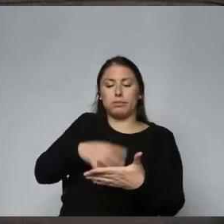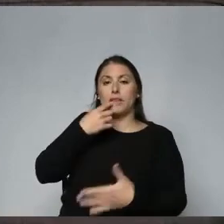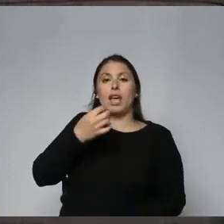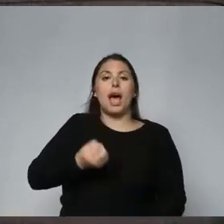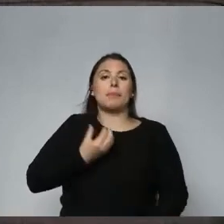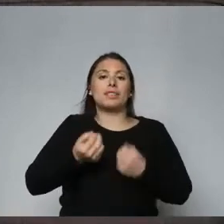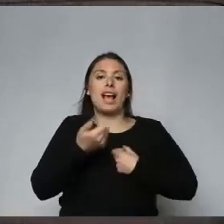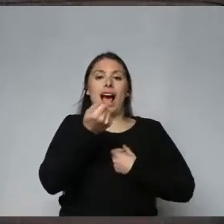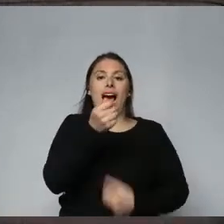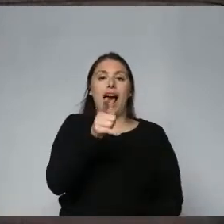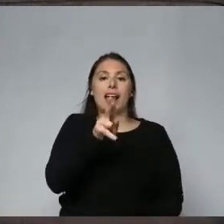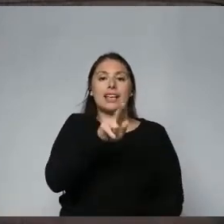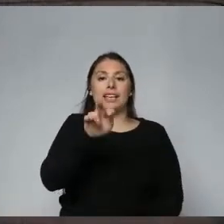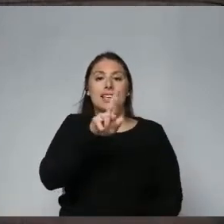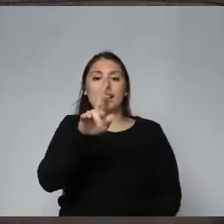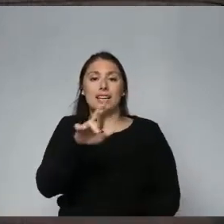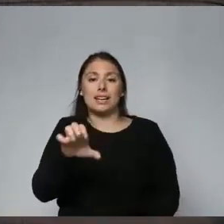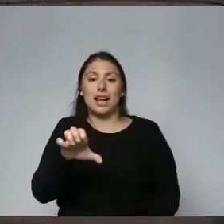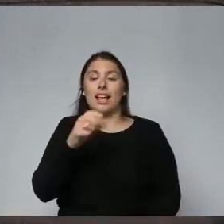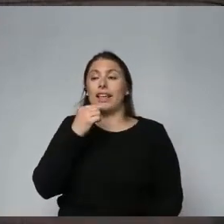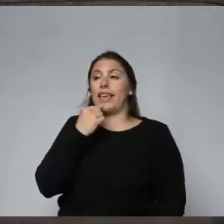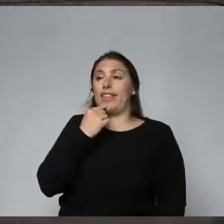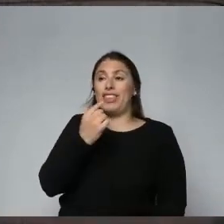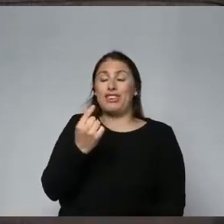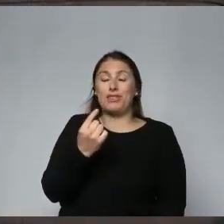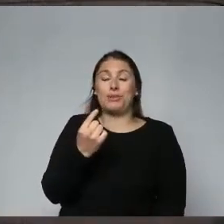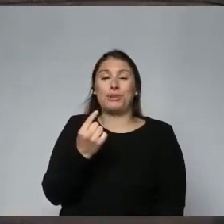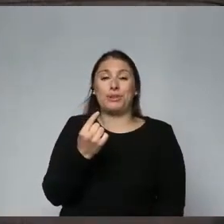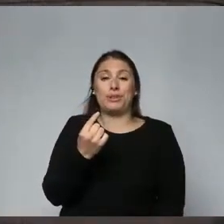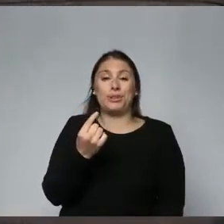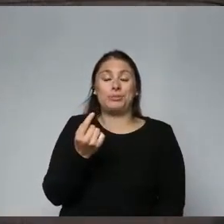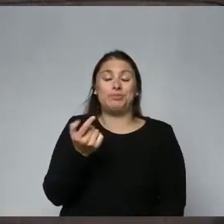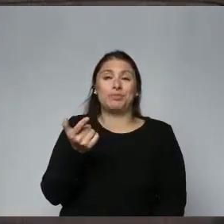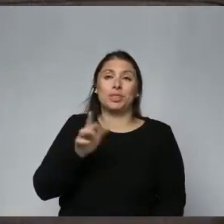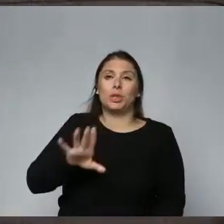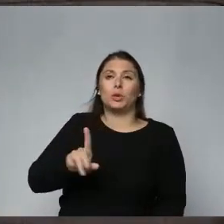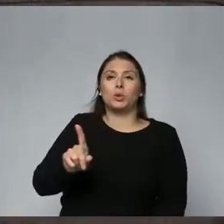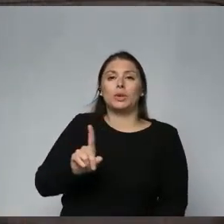Gonzalo Aguirre cuando dice que no estamos,